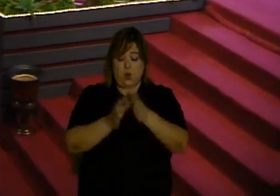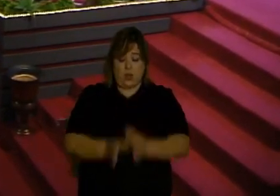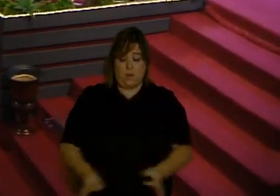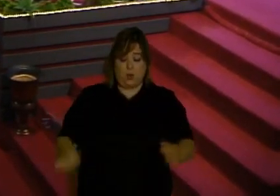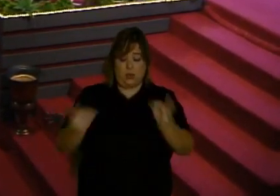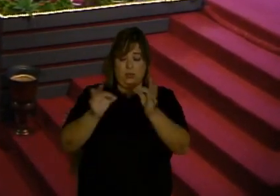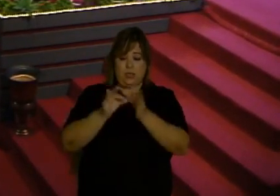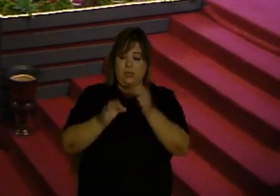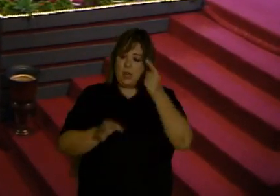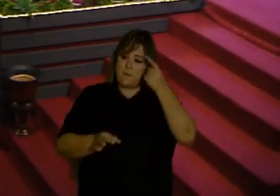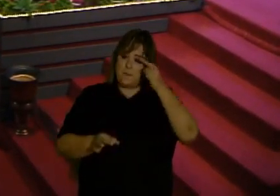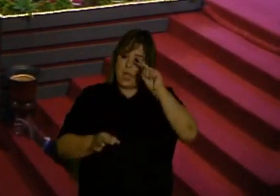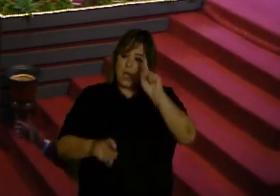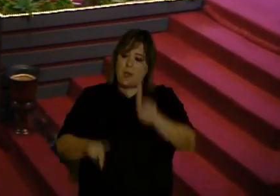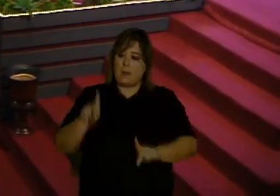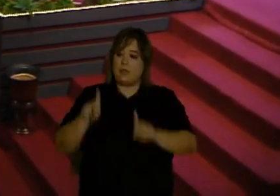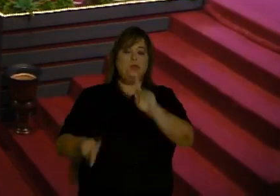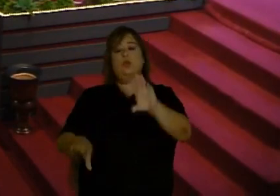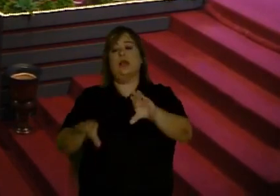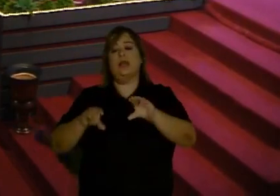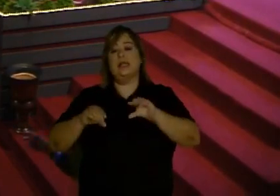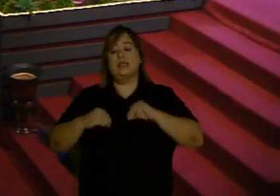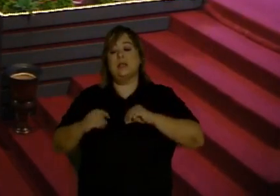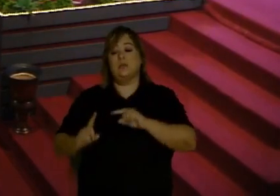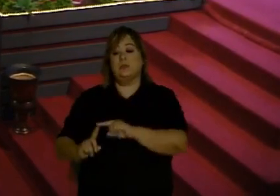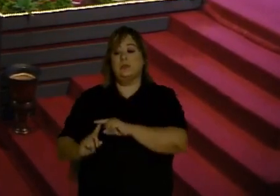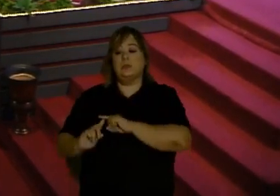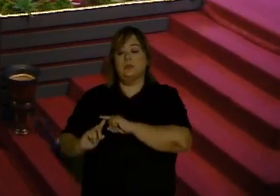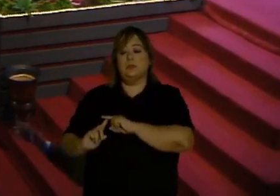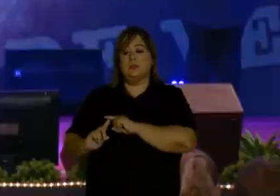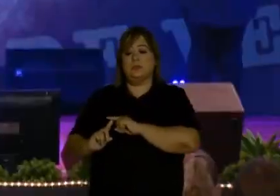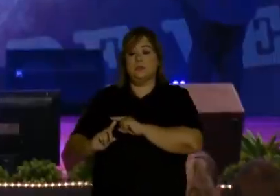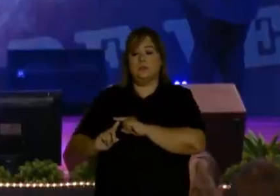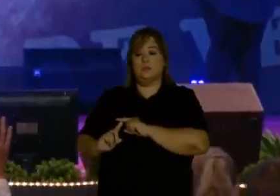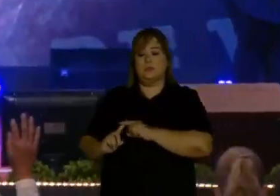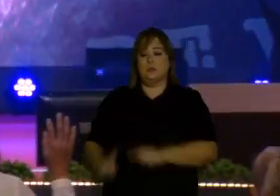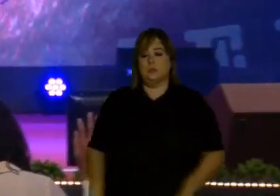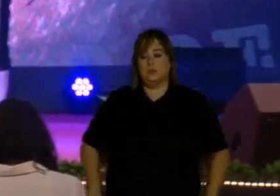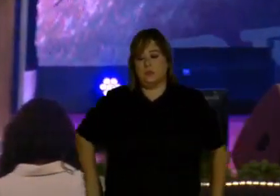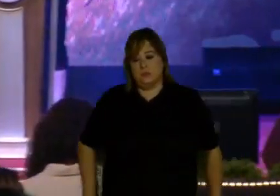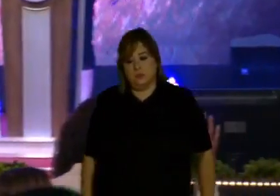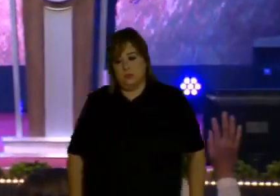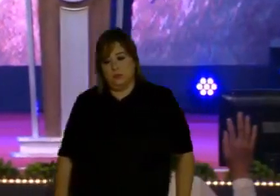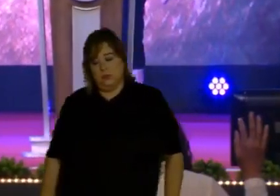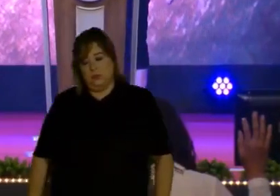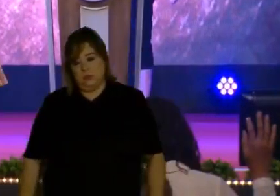que pasa. Dios bendiga a las vidas que pasan.